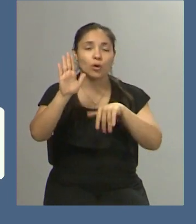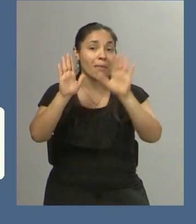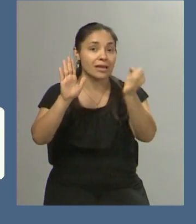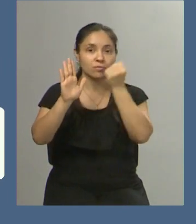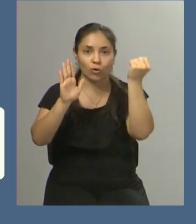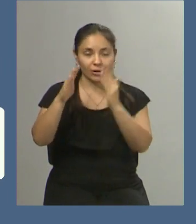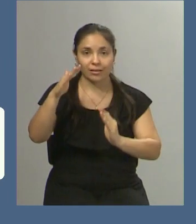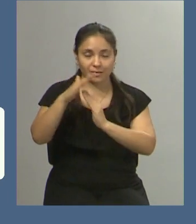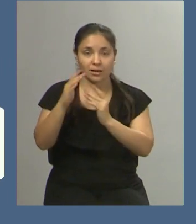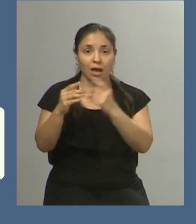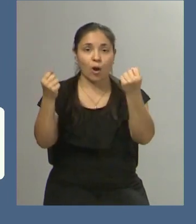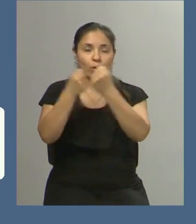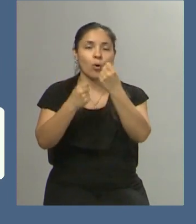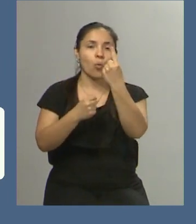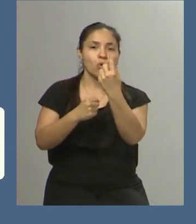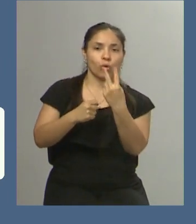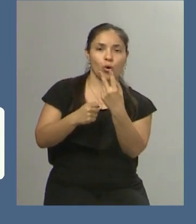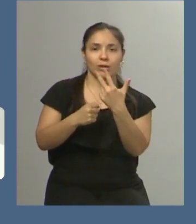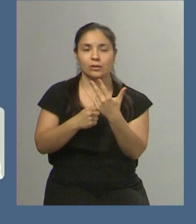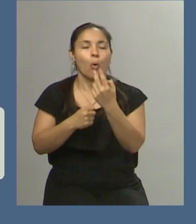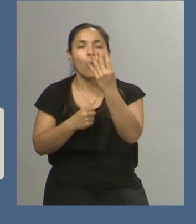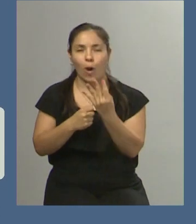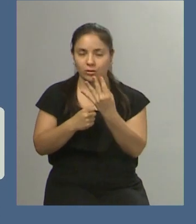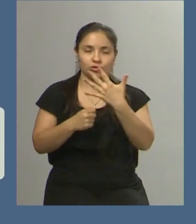de Asunción, 1, 2, 4, 5.